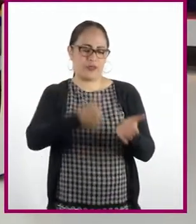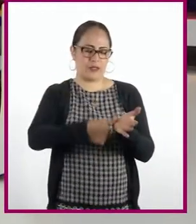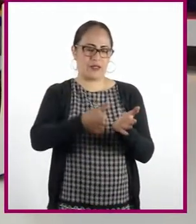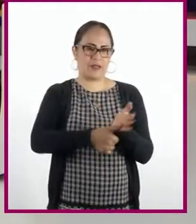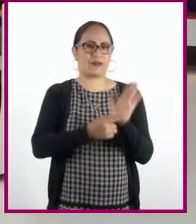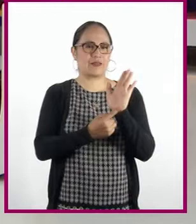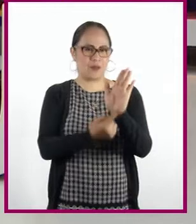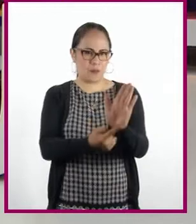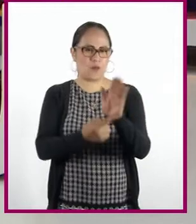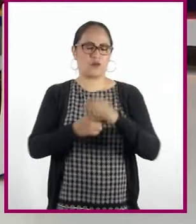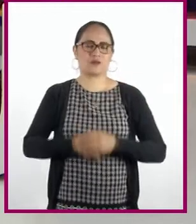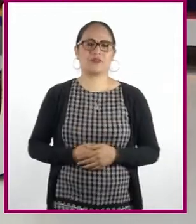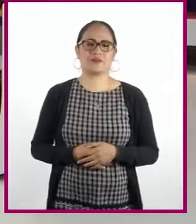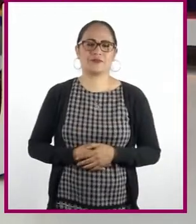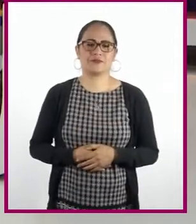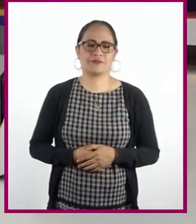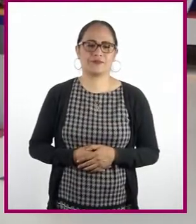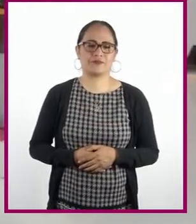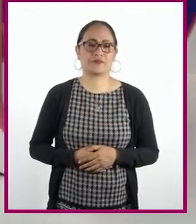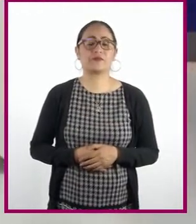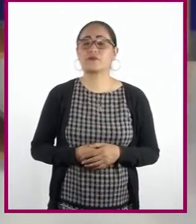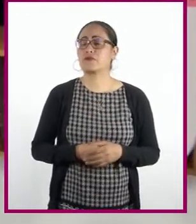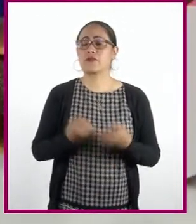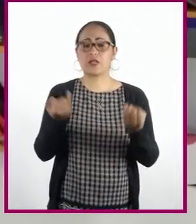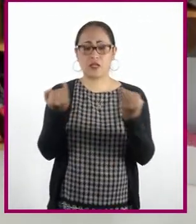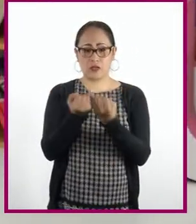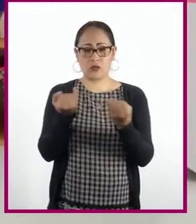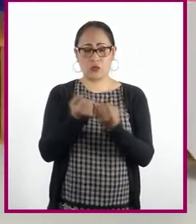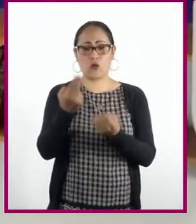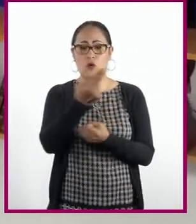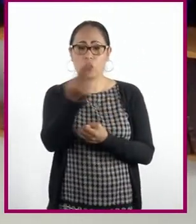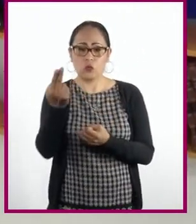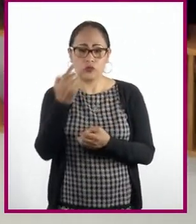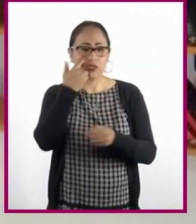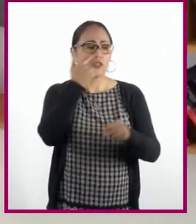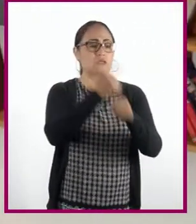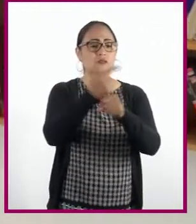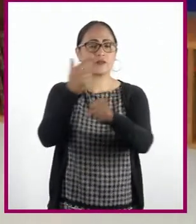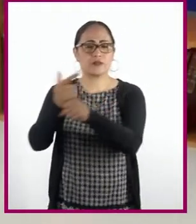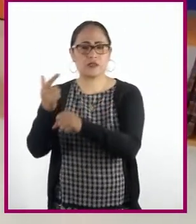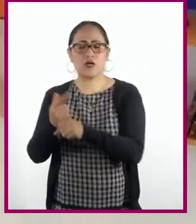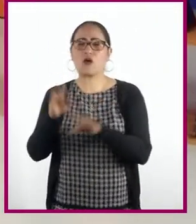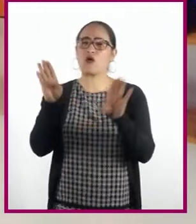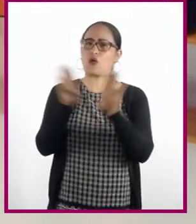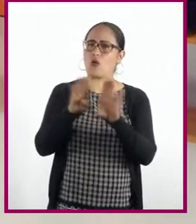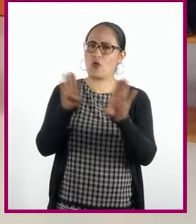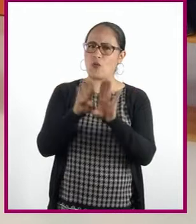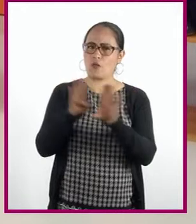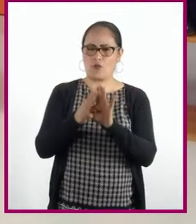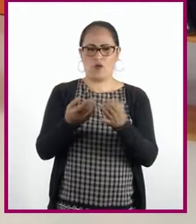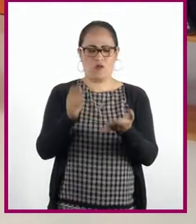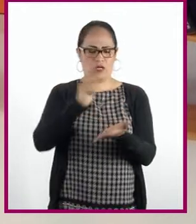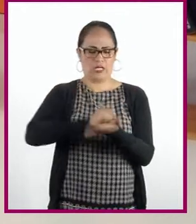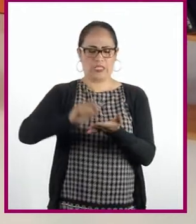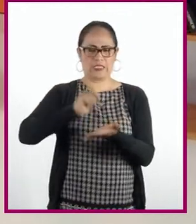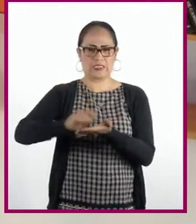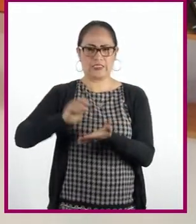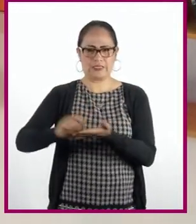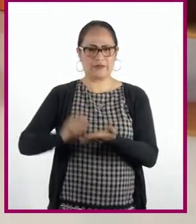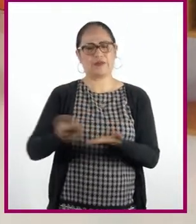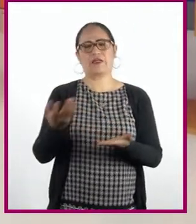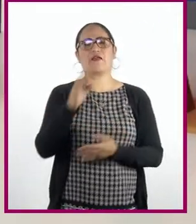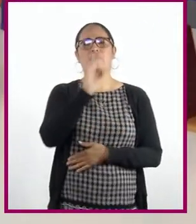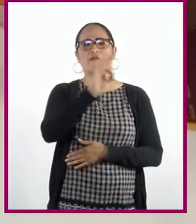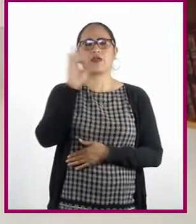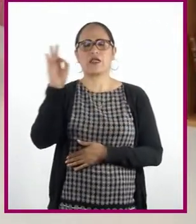De igual manera, les pido que identifiquen aspectos como la forma en la que se encuentra redactada la fecha,